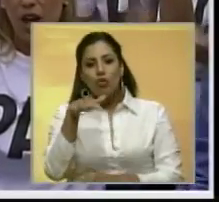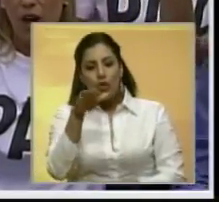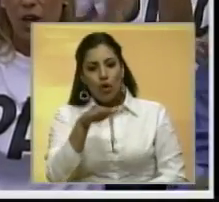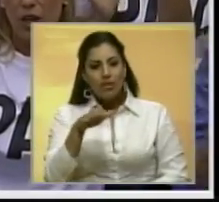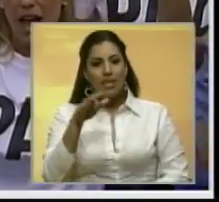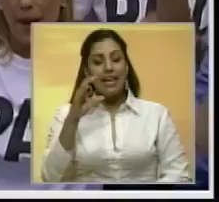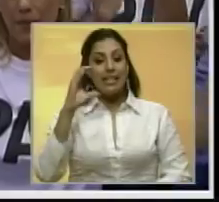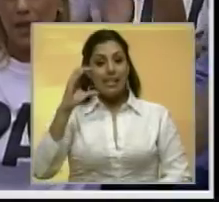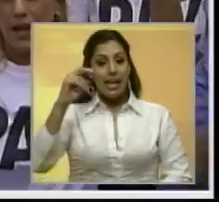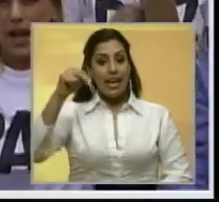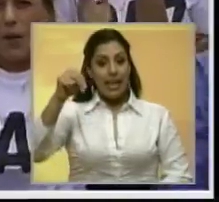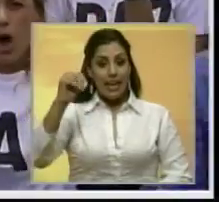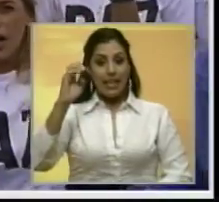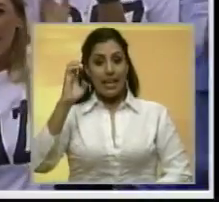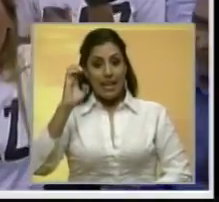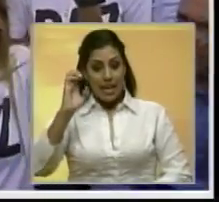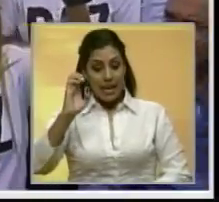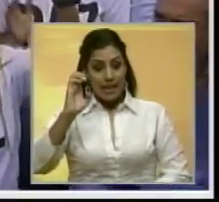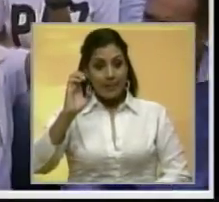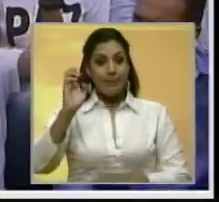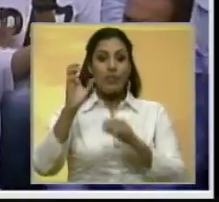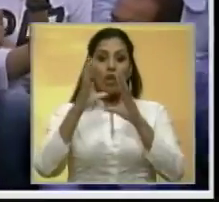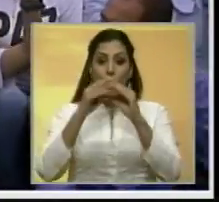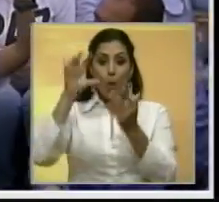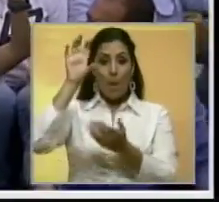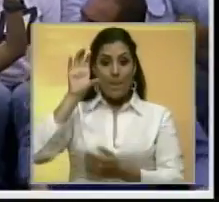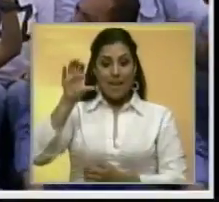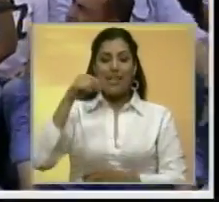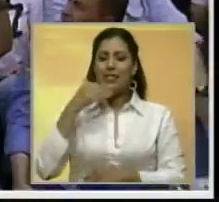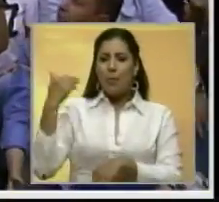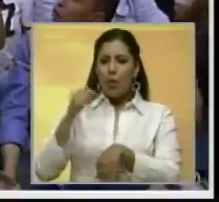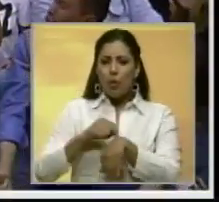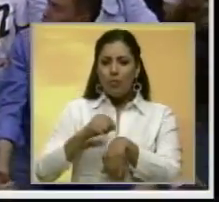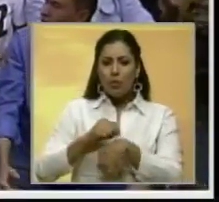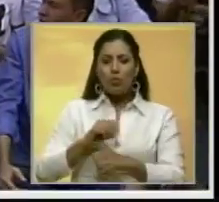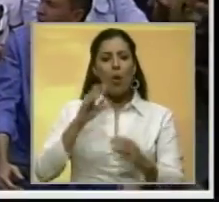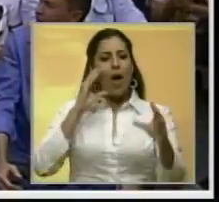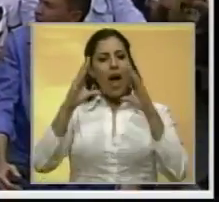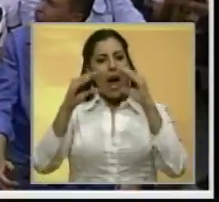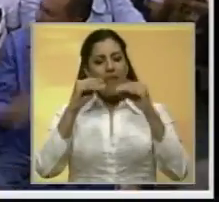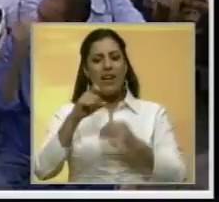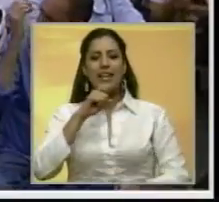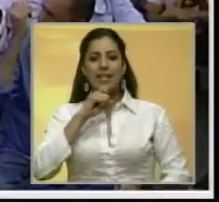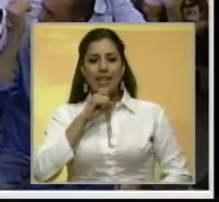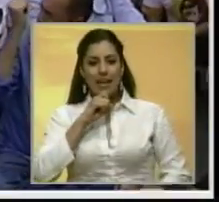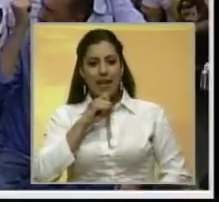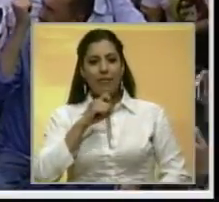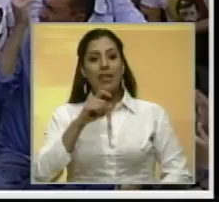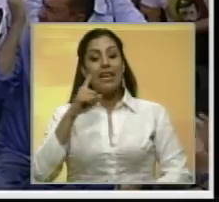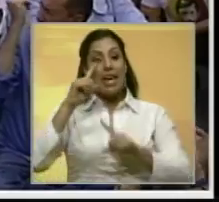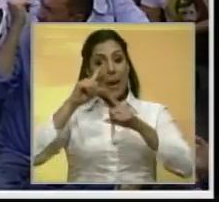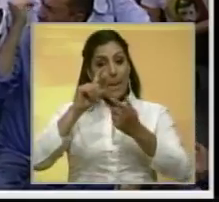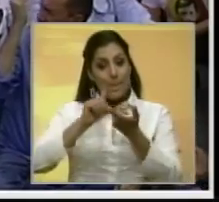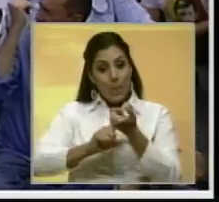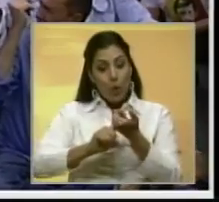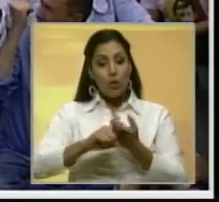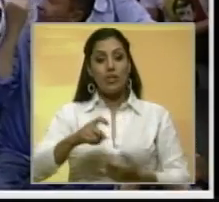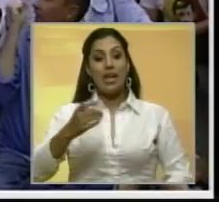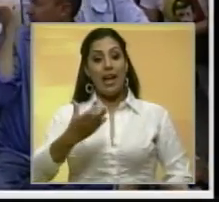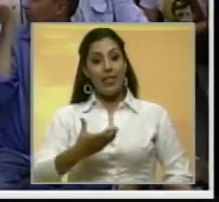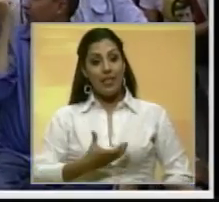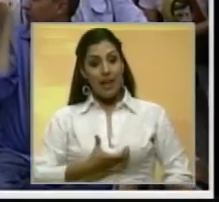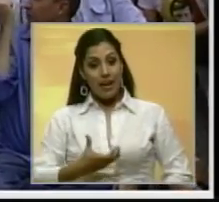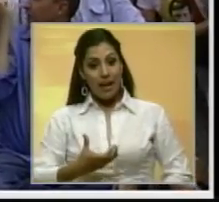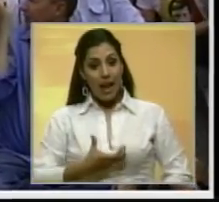del Consejo Nacional Electoral. Hace pocos minutos habló la esposa del